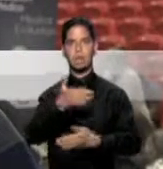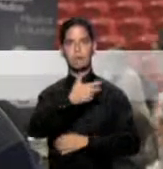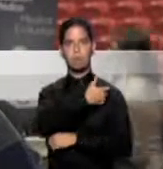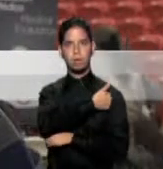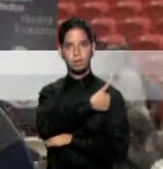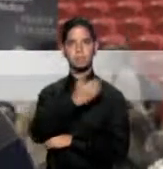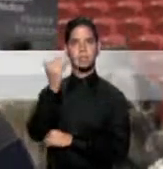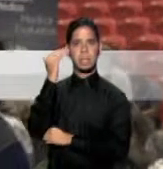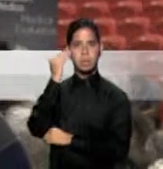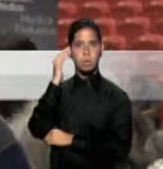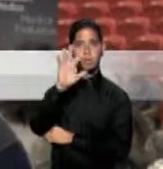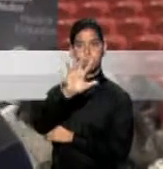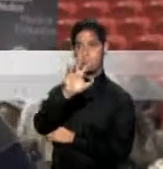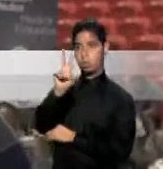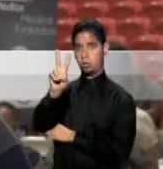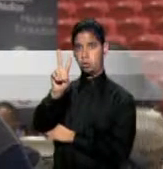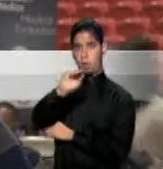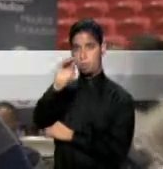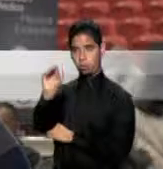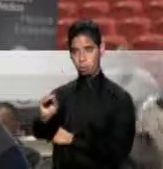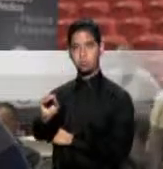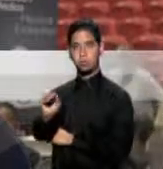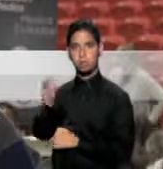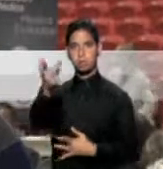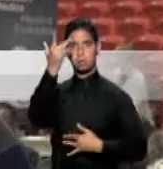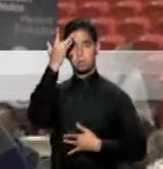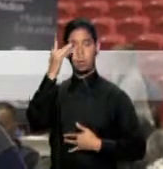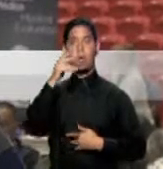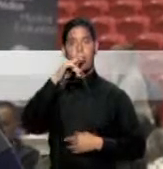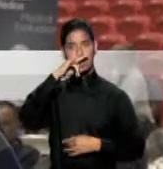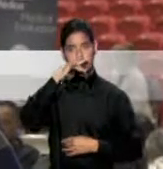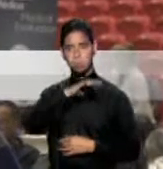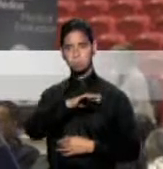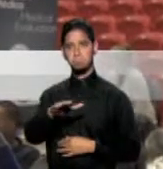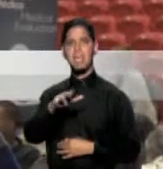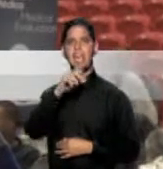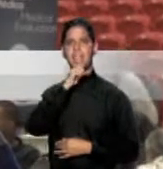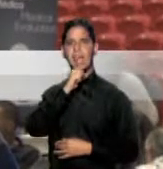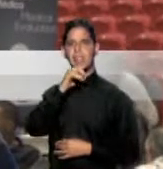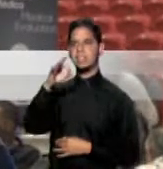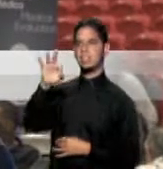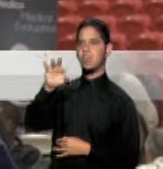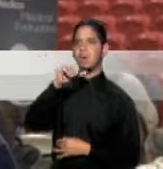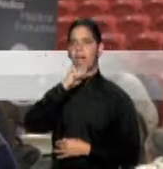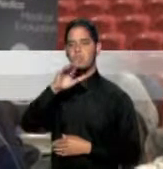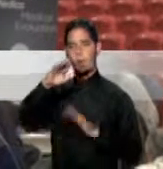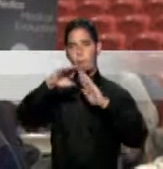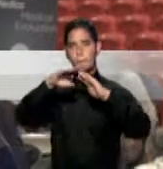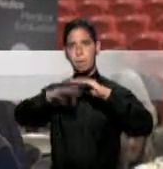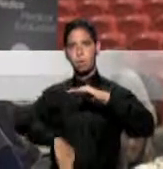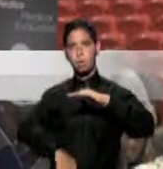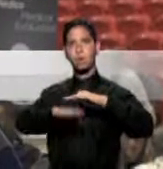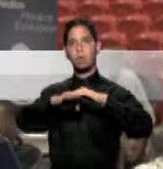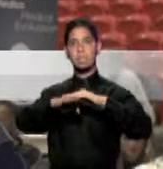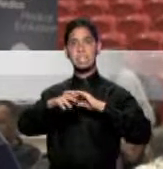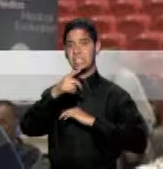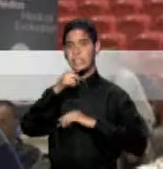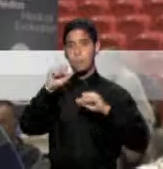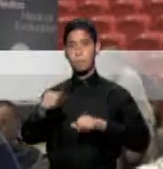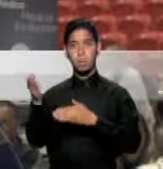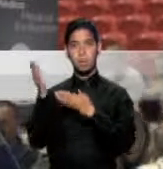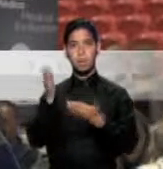todo de conciencia. Eso es lo que necesitamos. Estamos convocando a la ciudadanía, que empezamos a las 8 de la mañana aquí en el Coliseo Roberto Clemente de San Juan. Vamos a